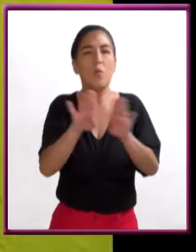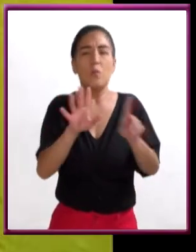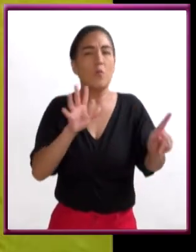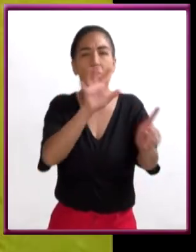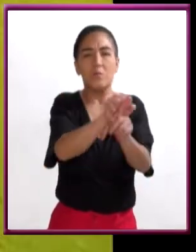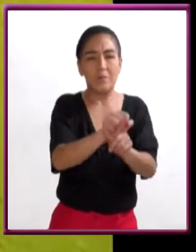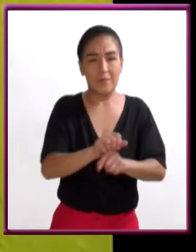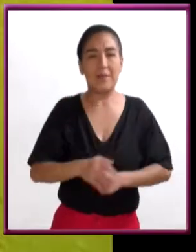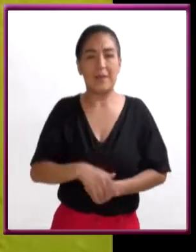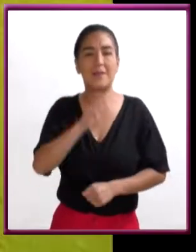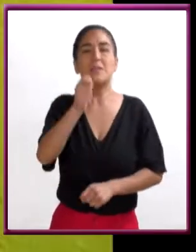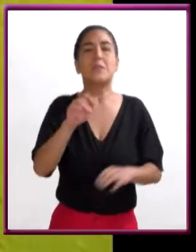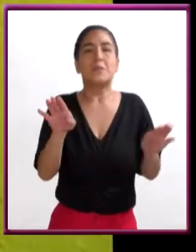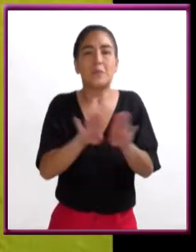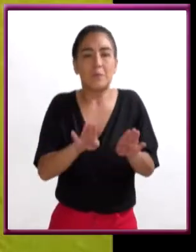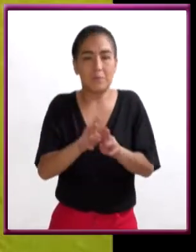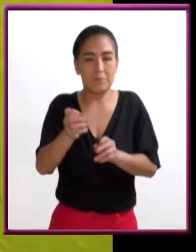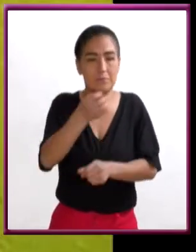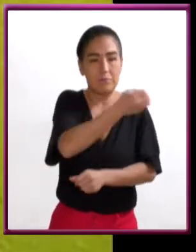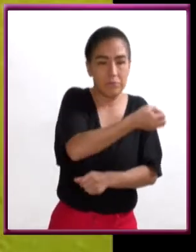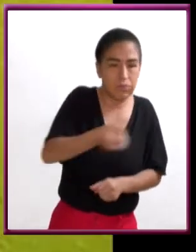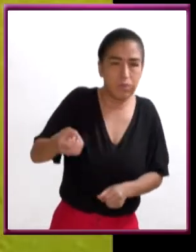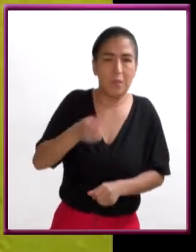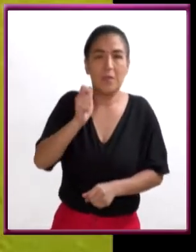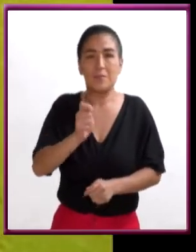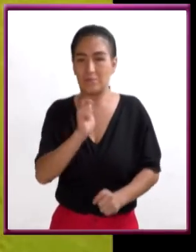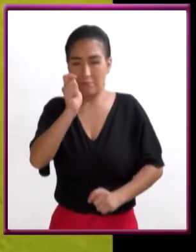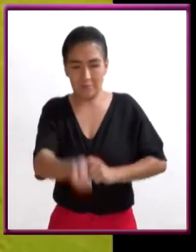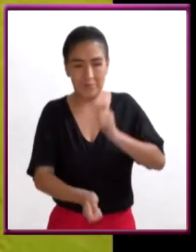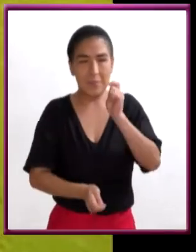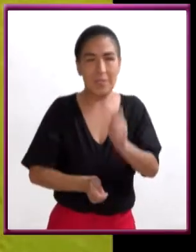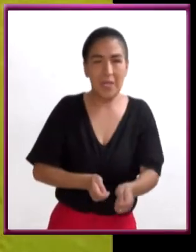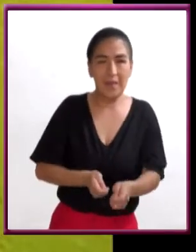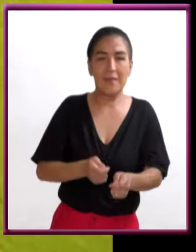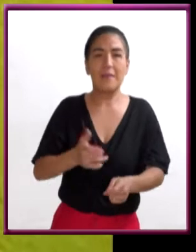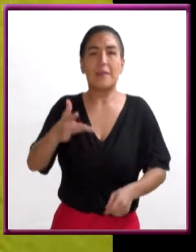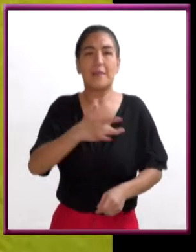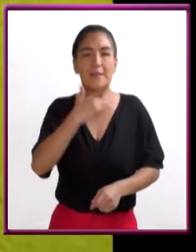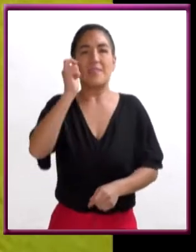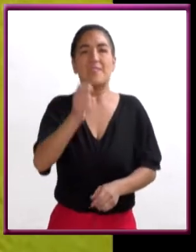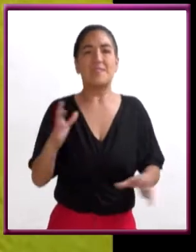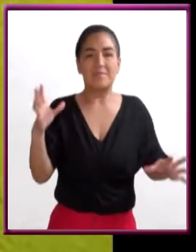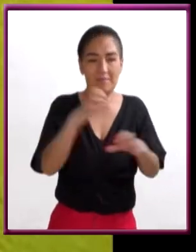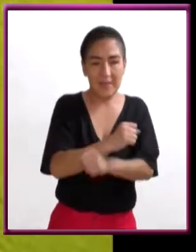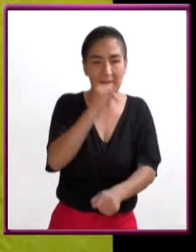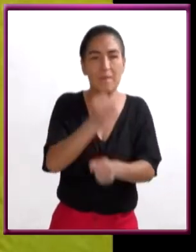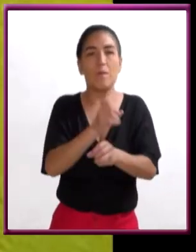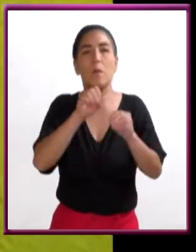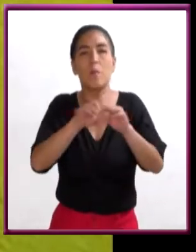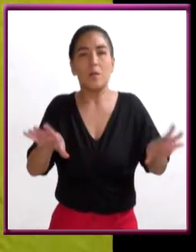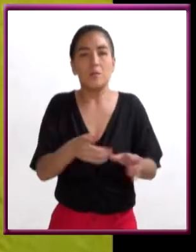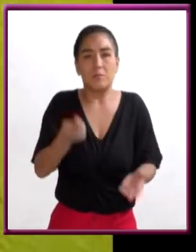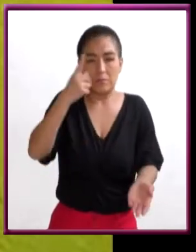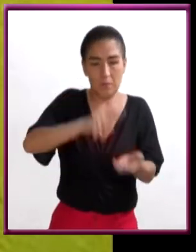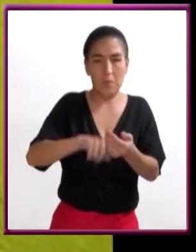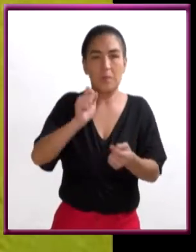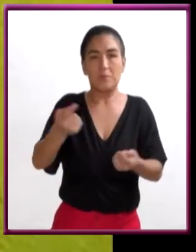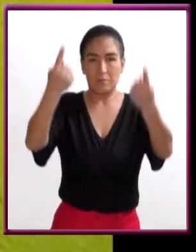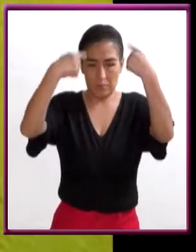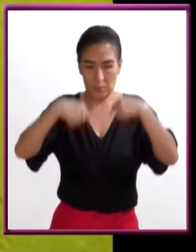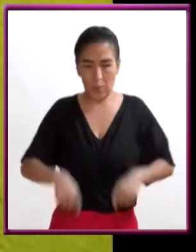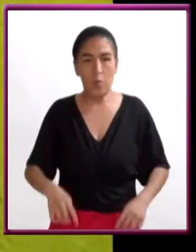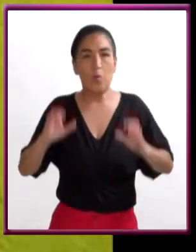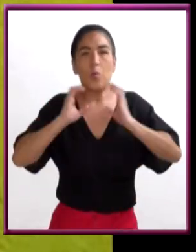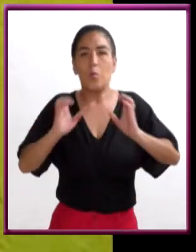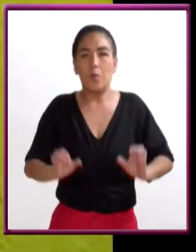la percepción es la forma en que seleccionamos, organizamos e interpretamos la información que nos llega a través de nuestros órganos